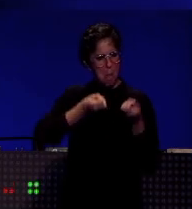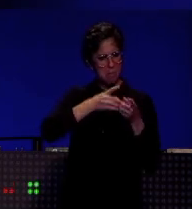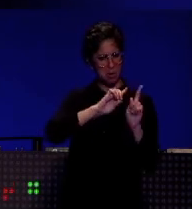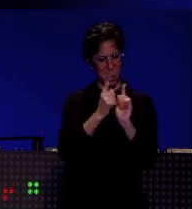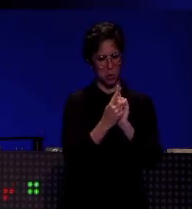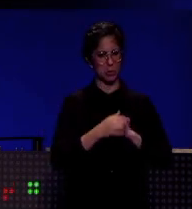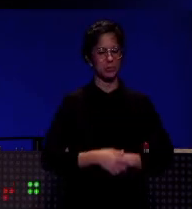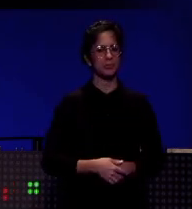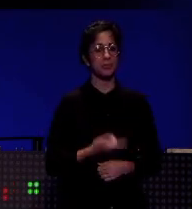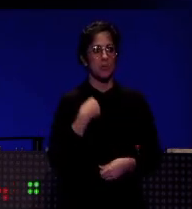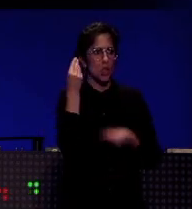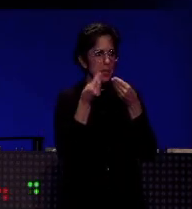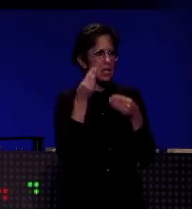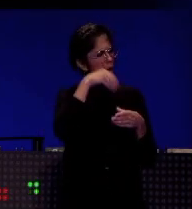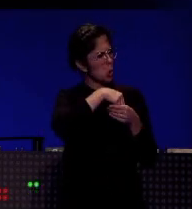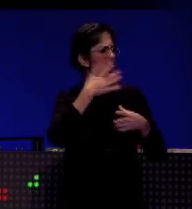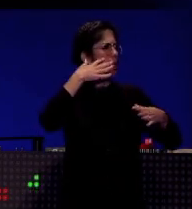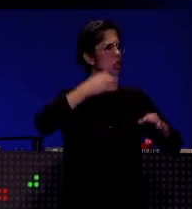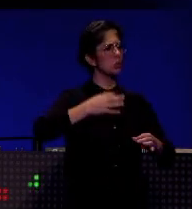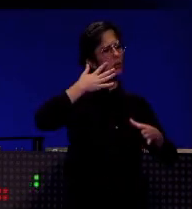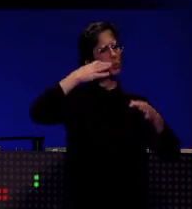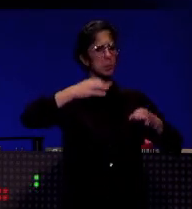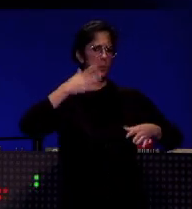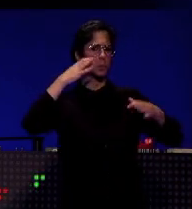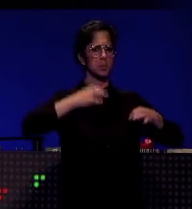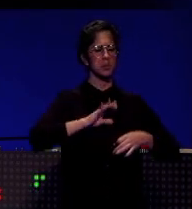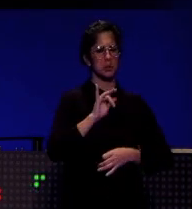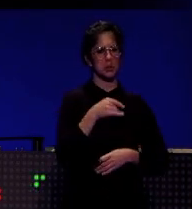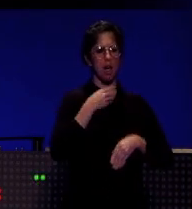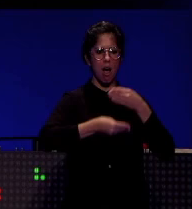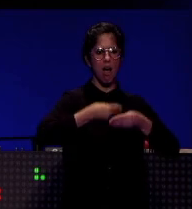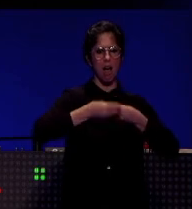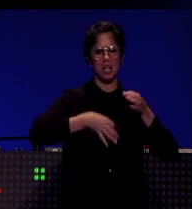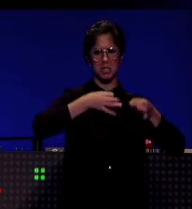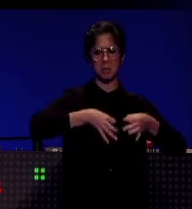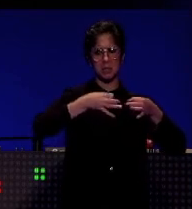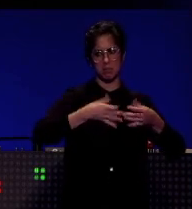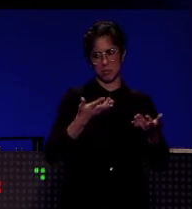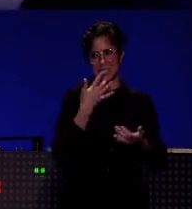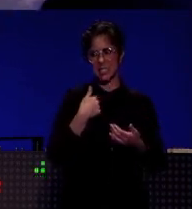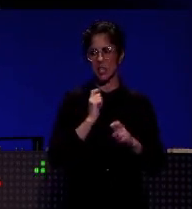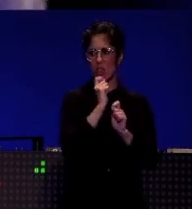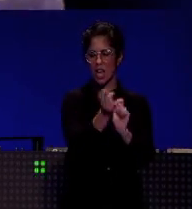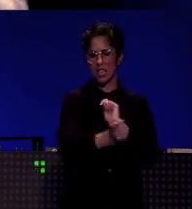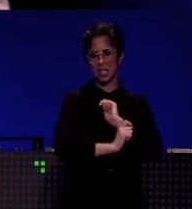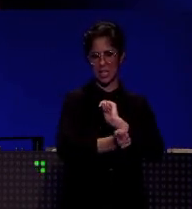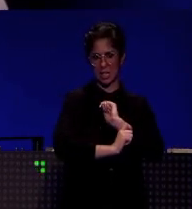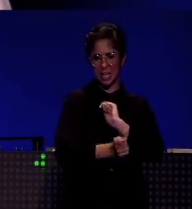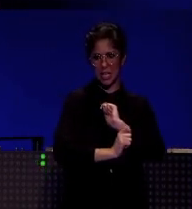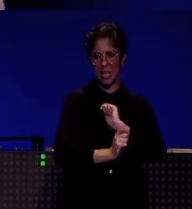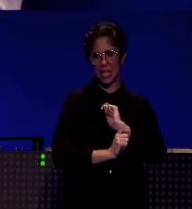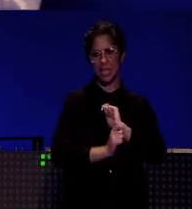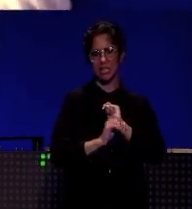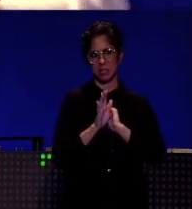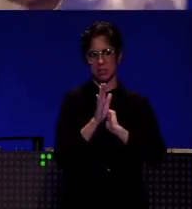creía que estaba compartiendo contenido auténtico siempre y claro evidentemente si os doy unos tips es porque entran dentro de mis